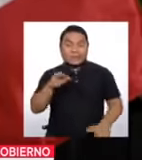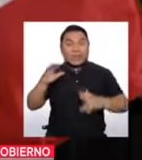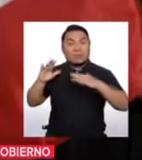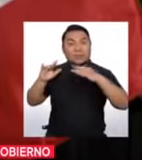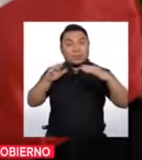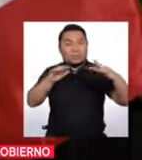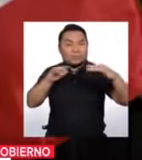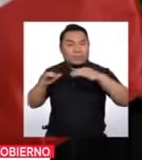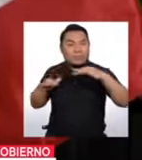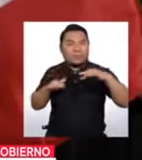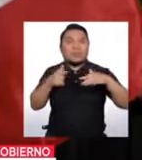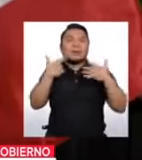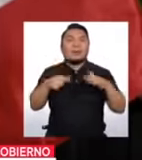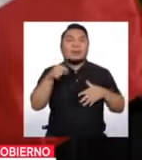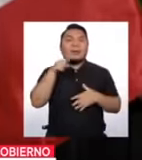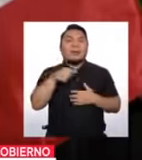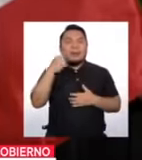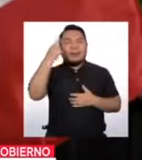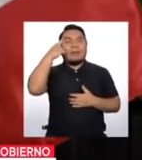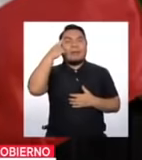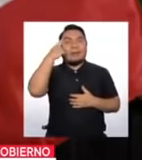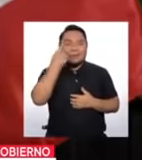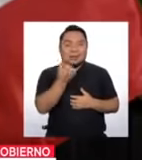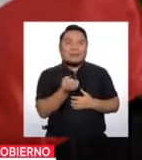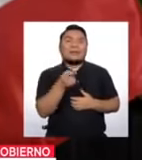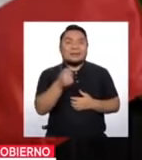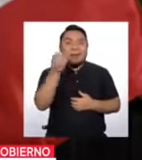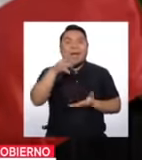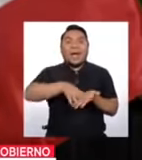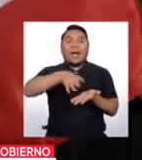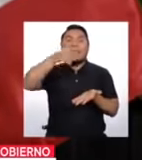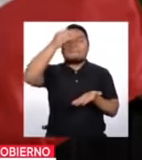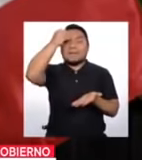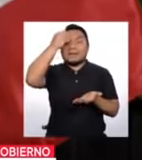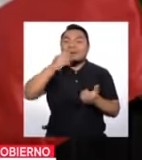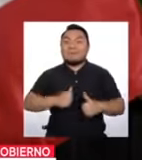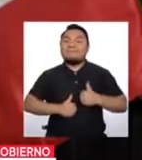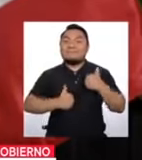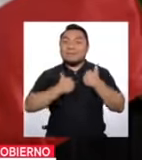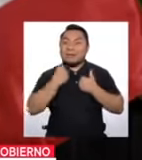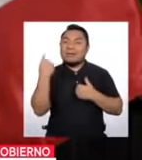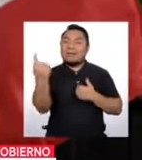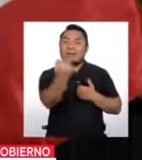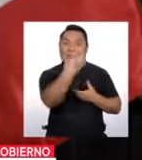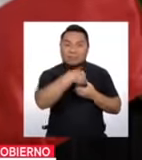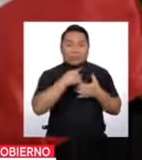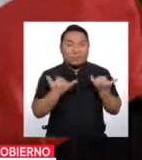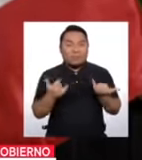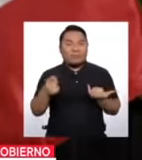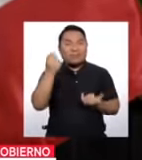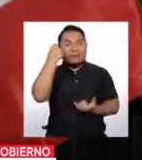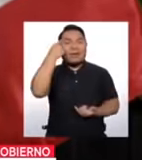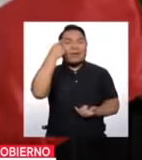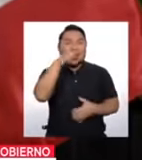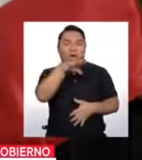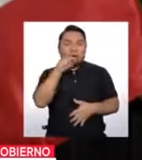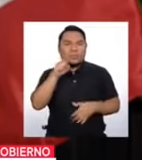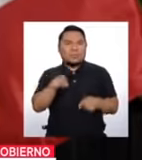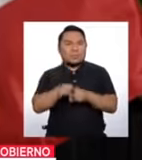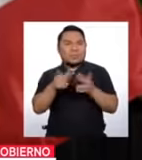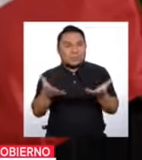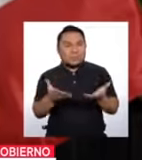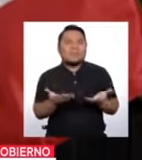nos dejó una lección de vida que bien podríamos aplicarla ahora. En